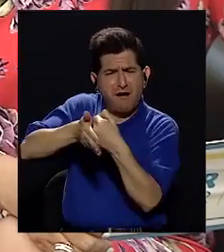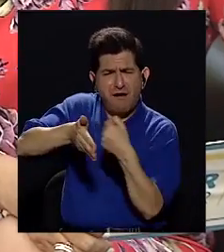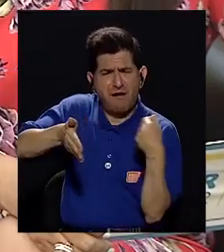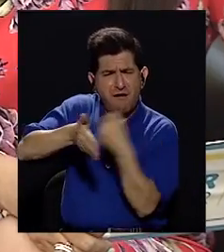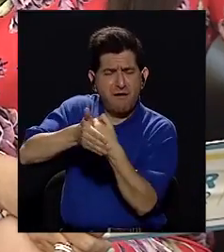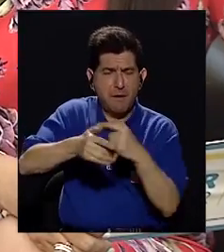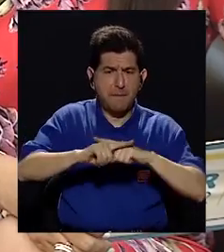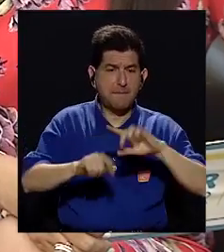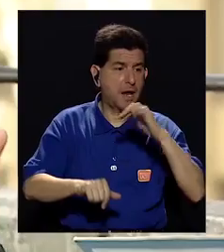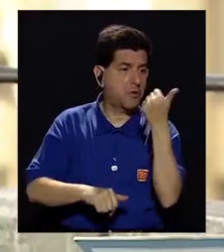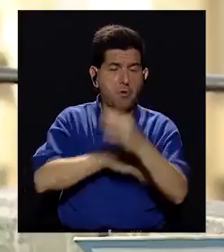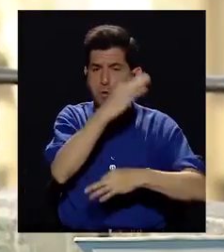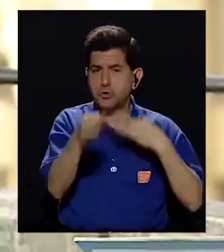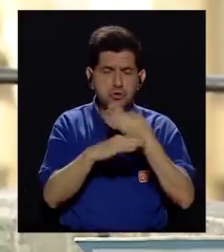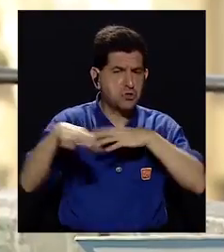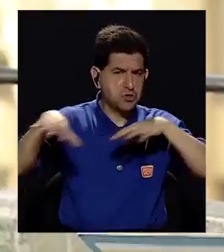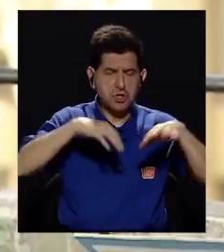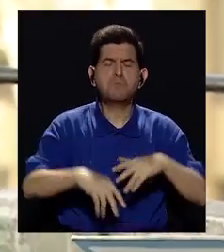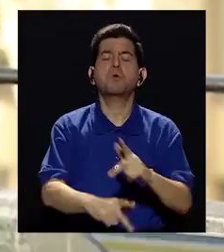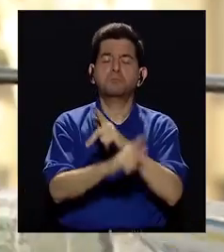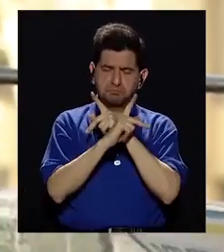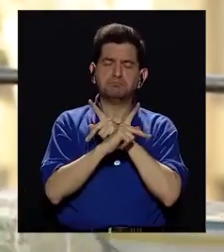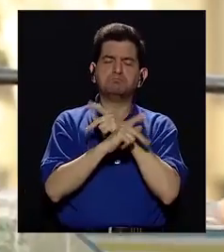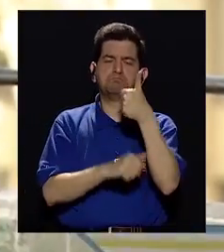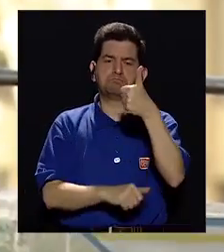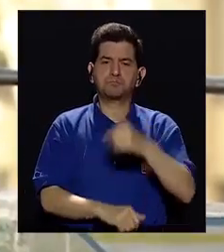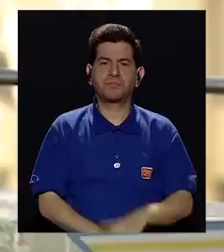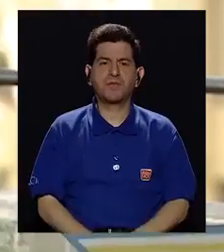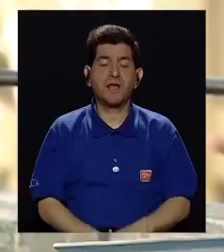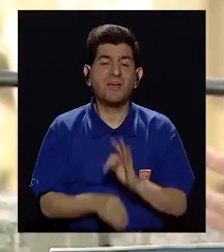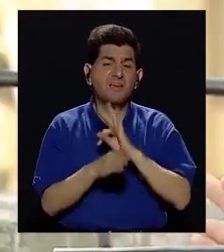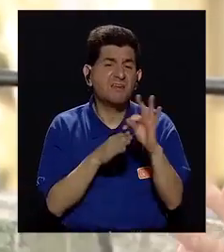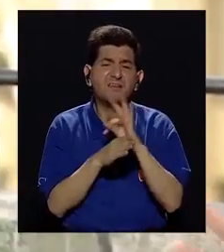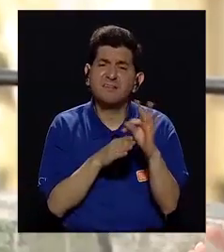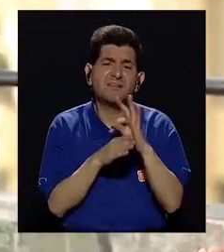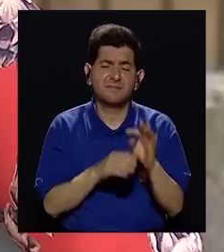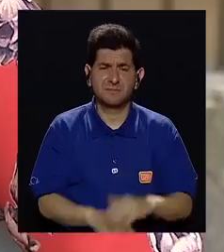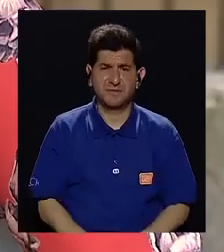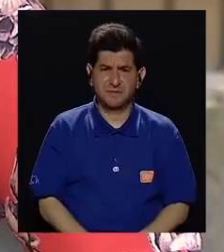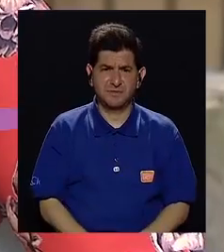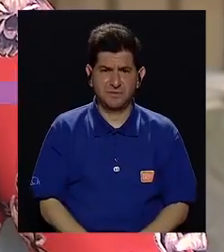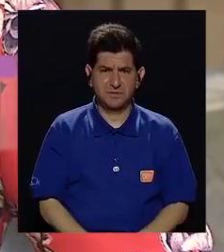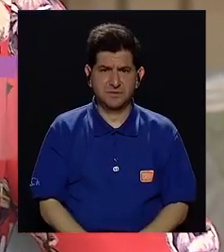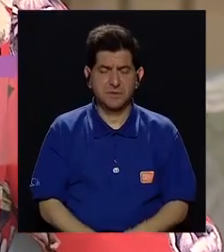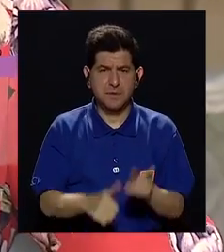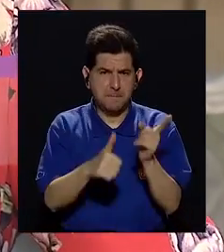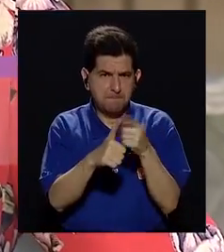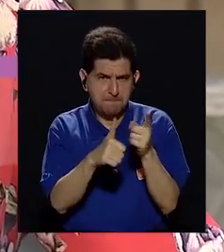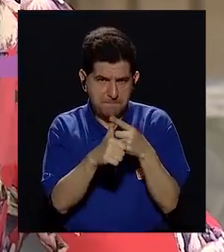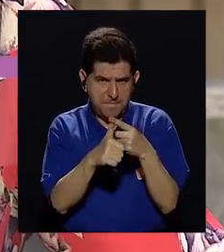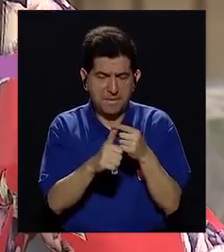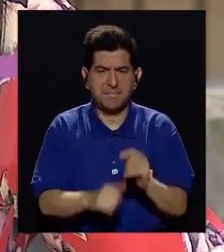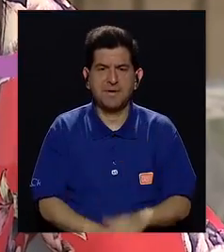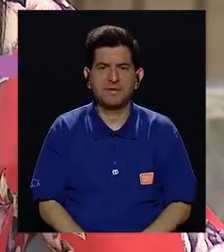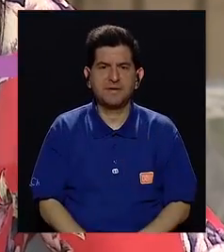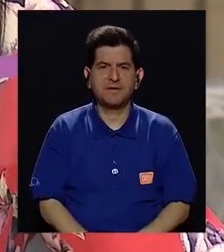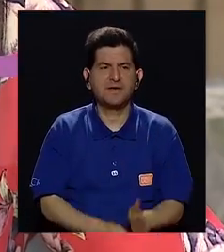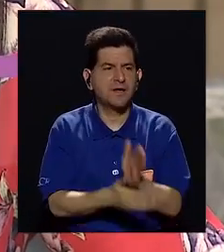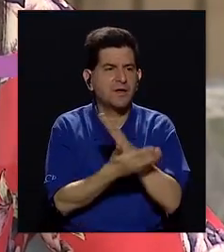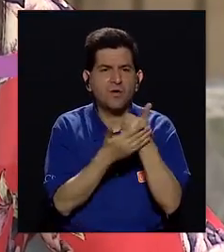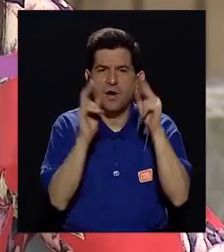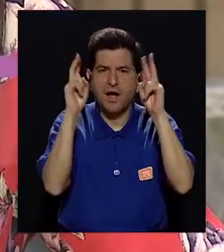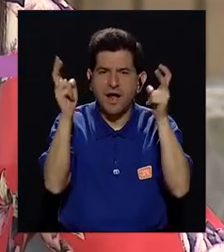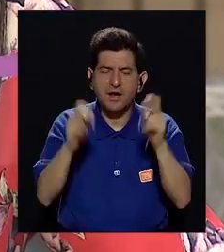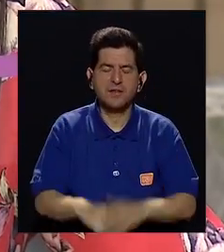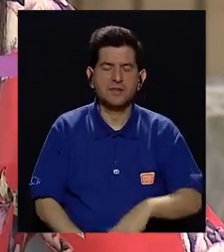el resto del ejercicio normalmente lo protege. Doctor, hablemos de tratamiento. hay tratamiento. Bueno, primero tenemos que ver, tiene que